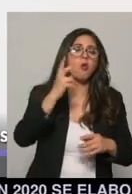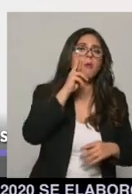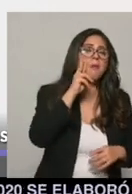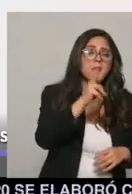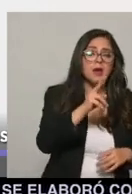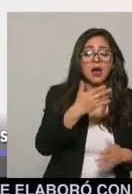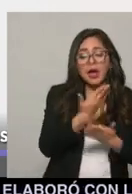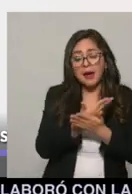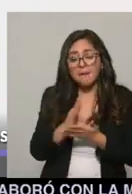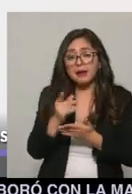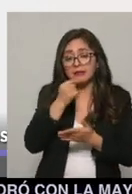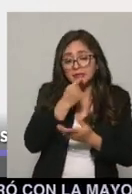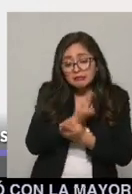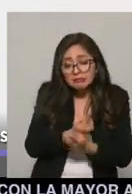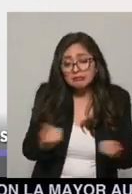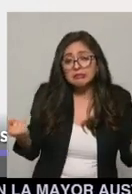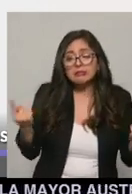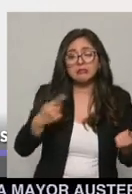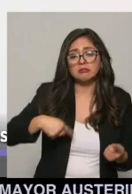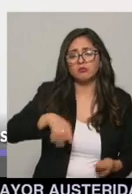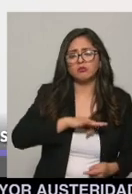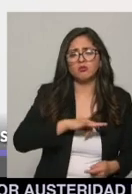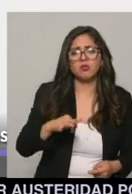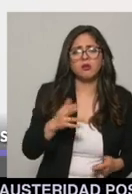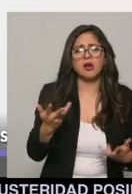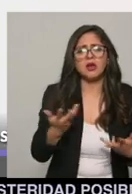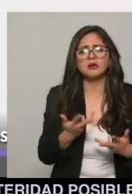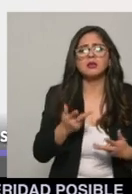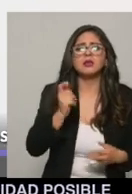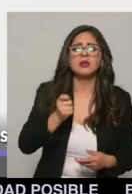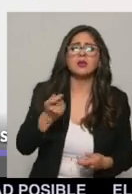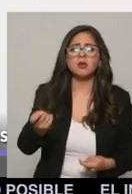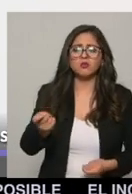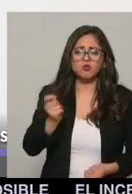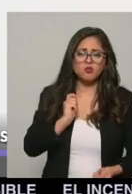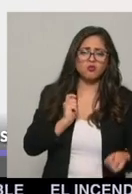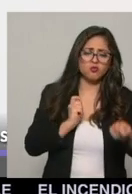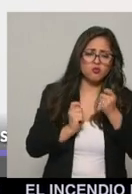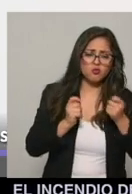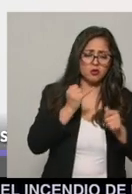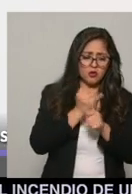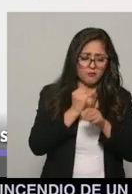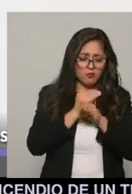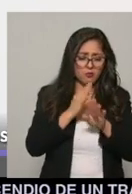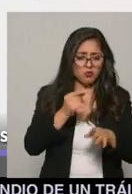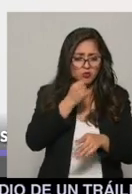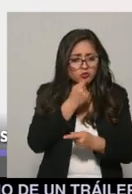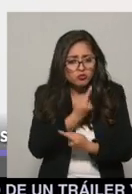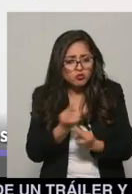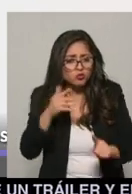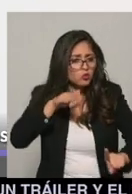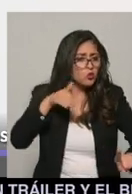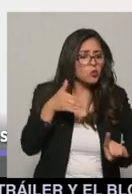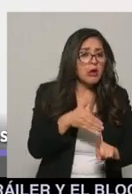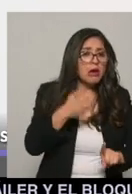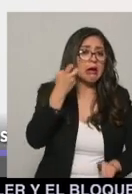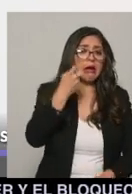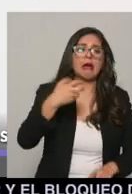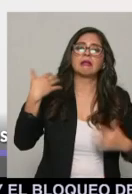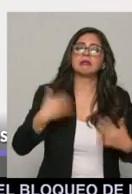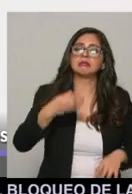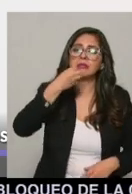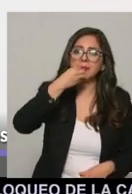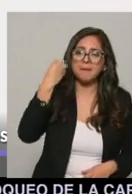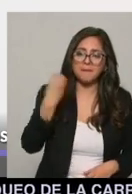área infantil, podemos abrirles. Recibimos muchos materiales infantiles. Eso es algo padrísimo. Y algo que